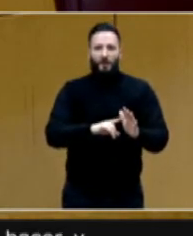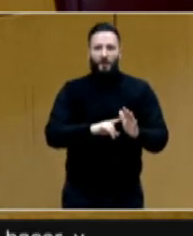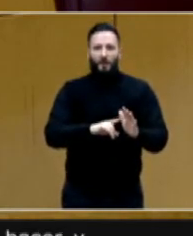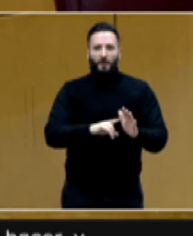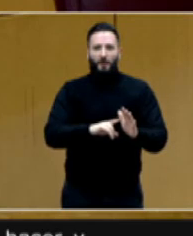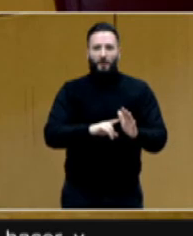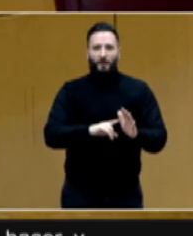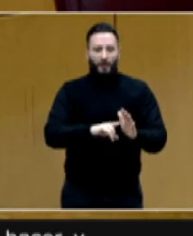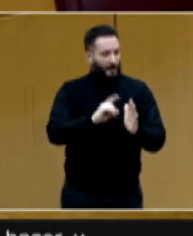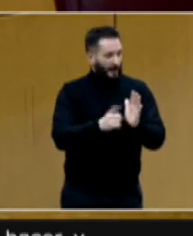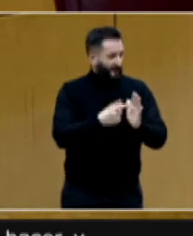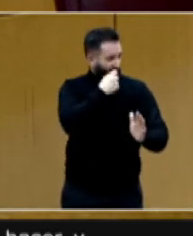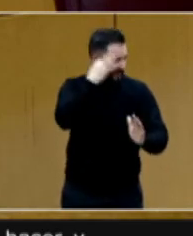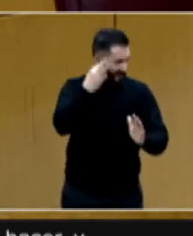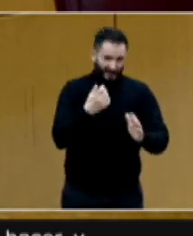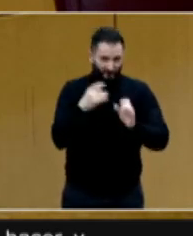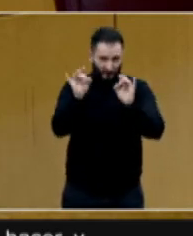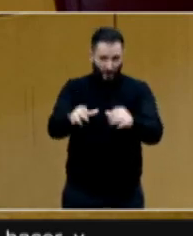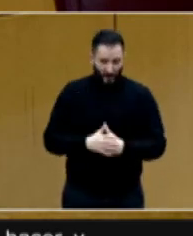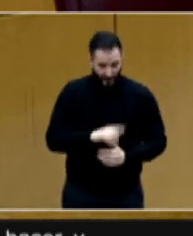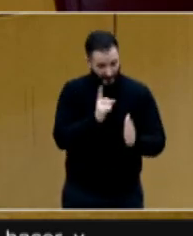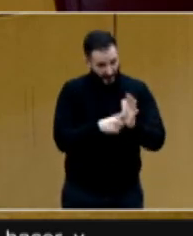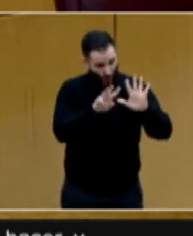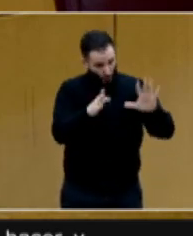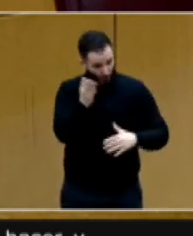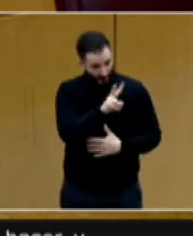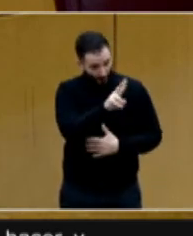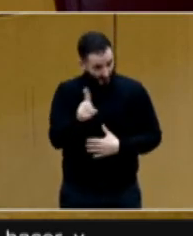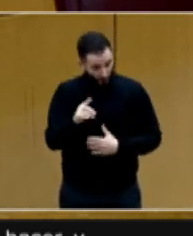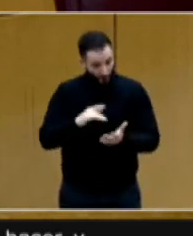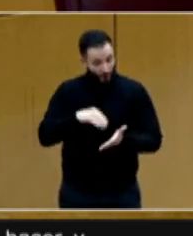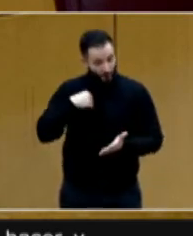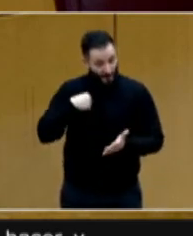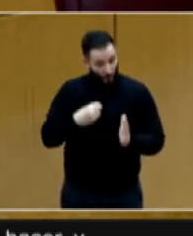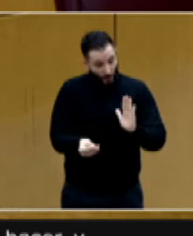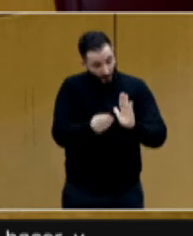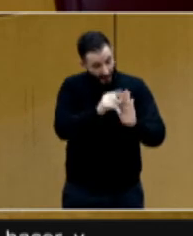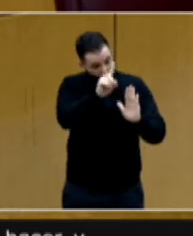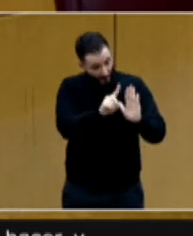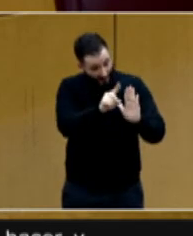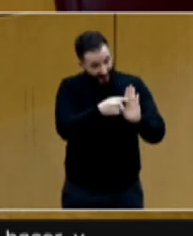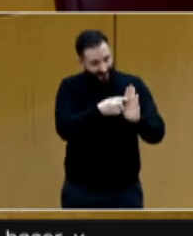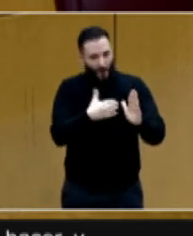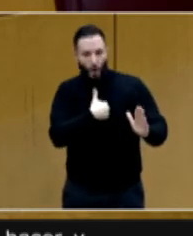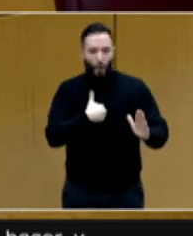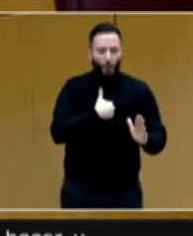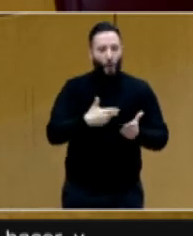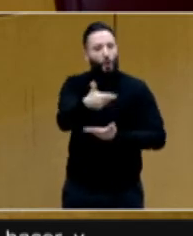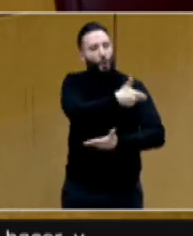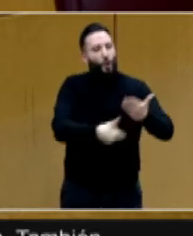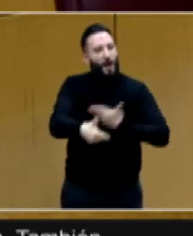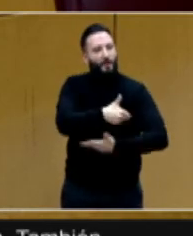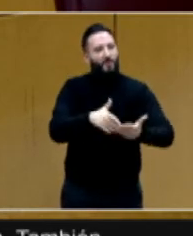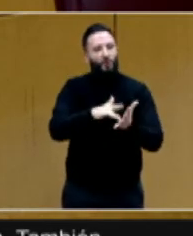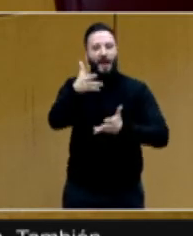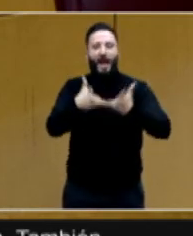la ley 821 también nos reconoce en la disposición adicional primera ese papel de colaboración con la